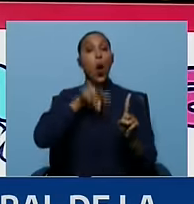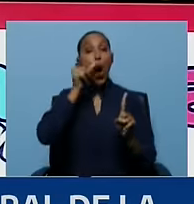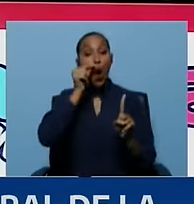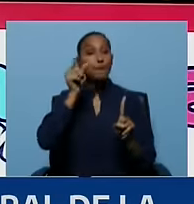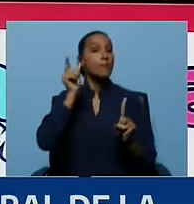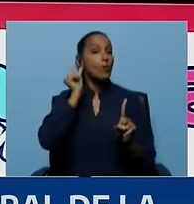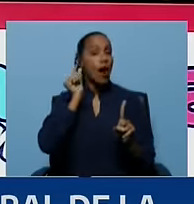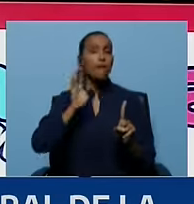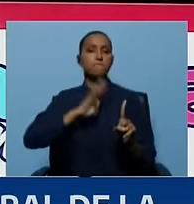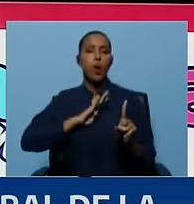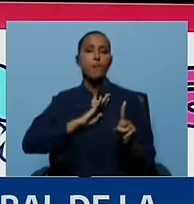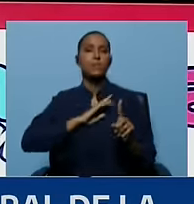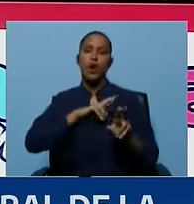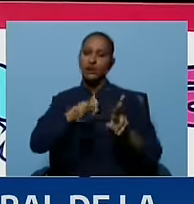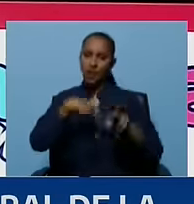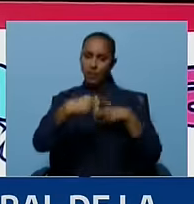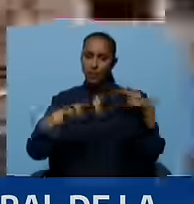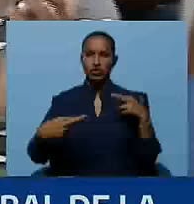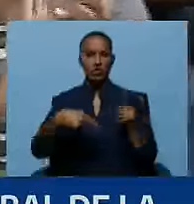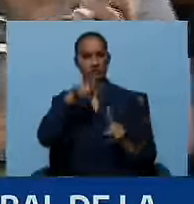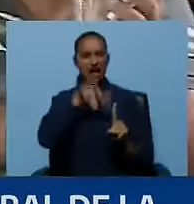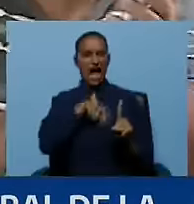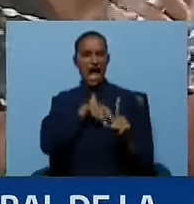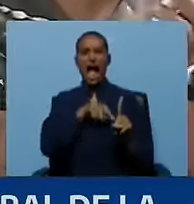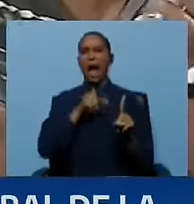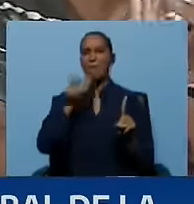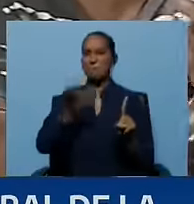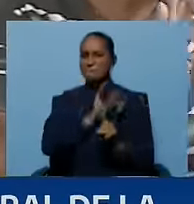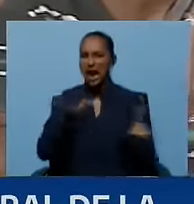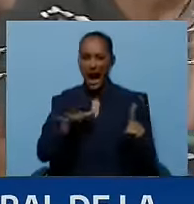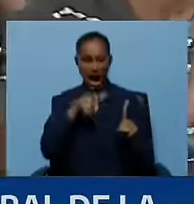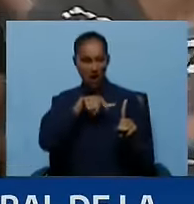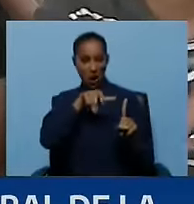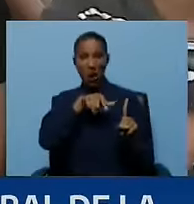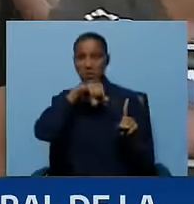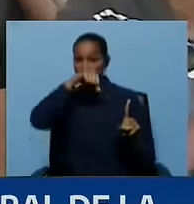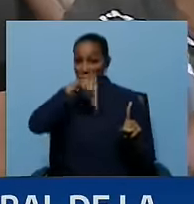pie. Bandoleros, terroristas.